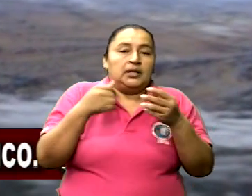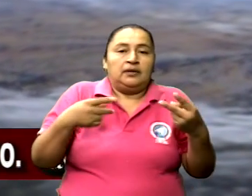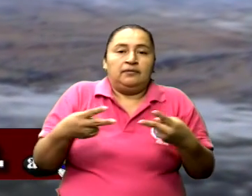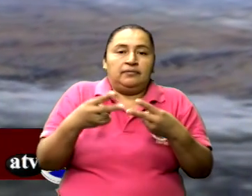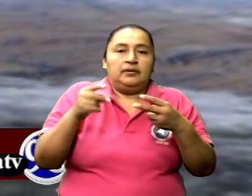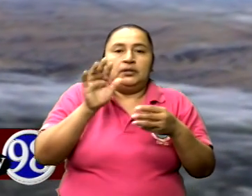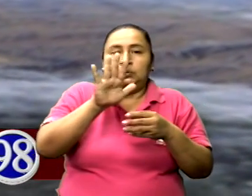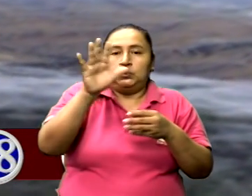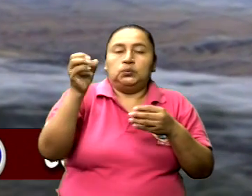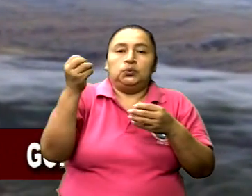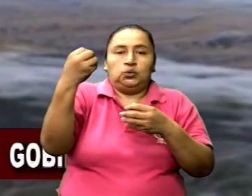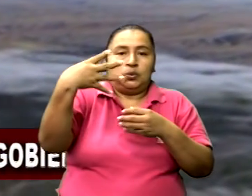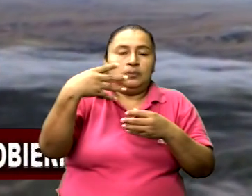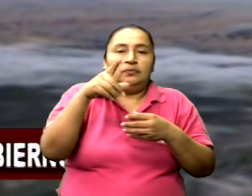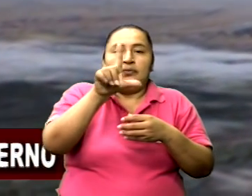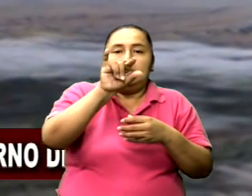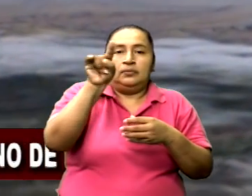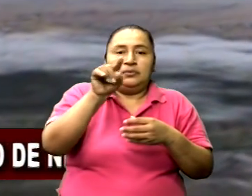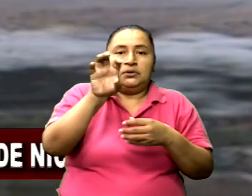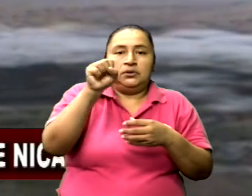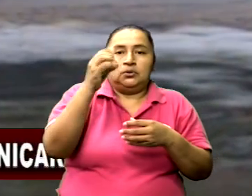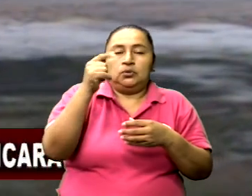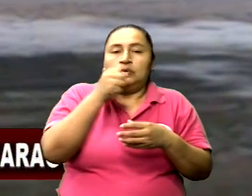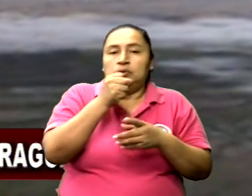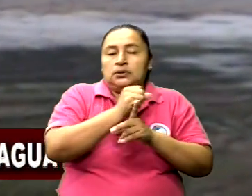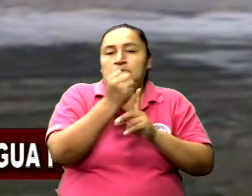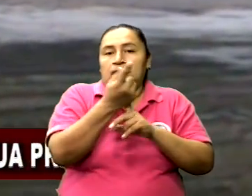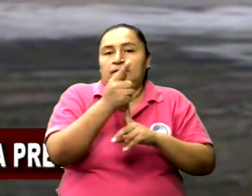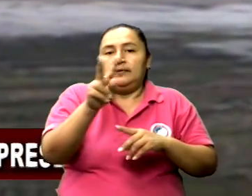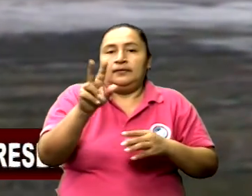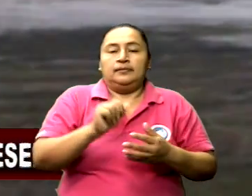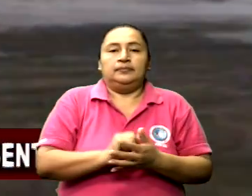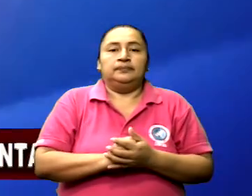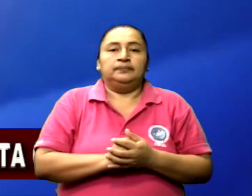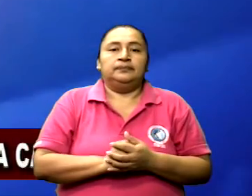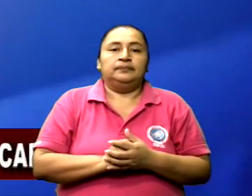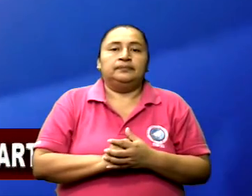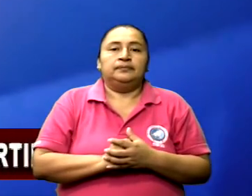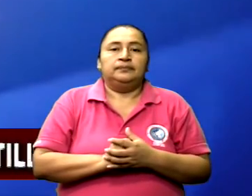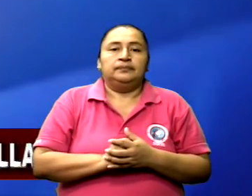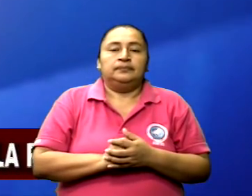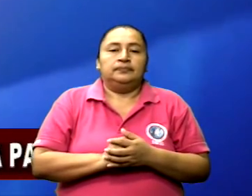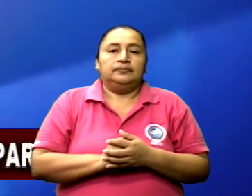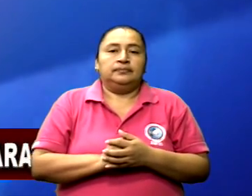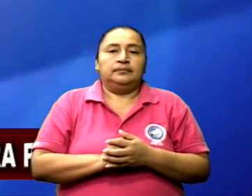su estrella. Liz Escoto, Noticias Asamblea TV.